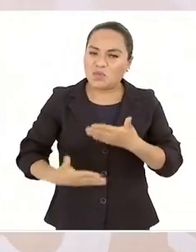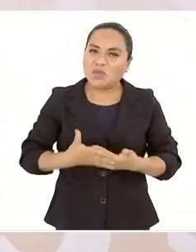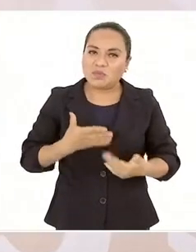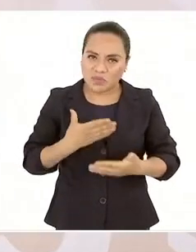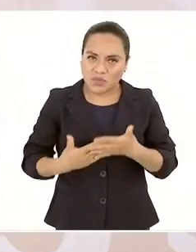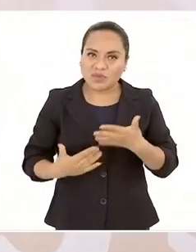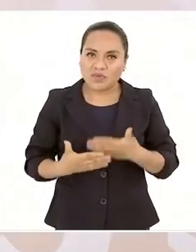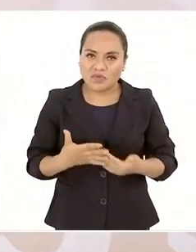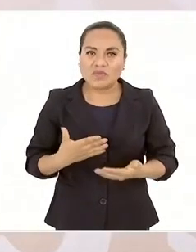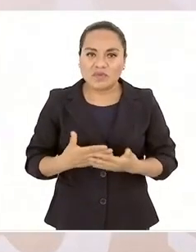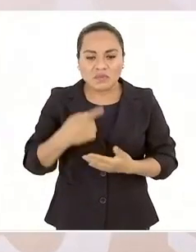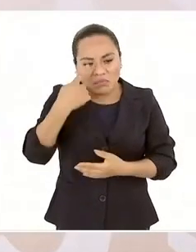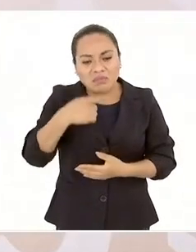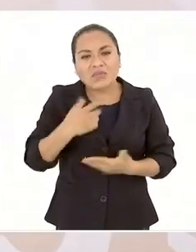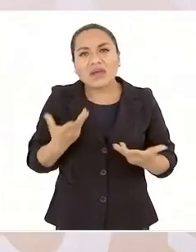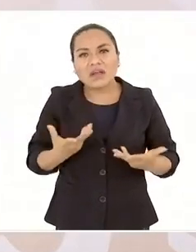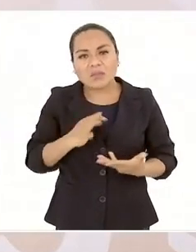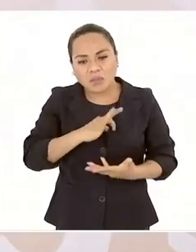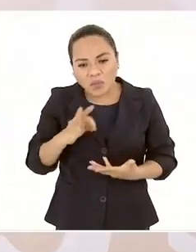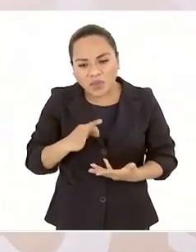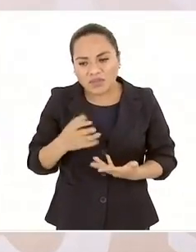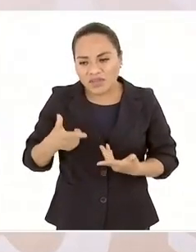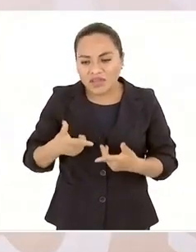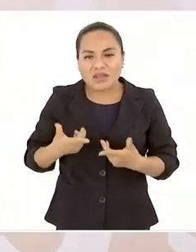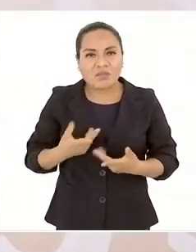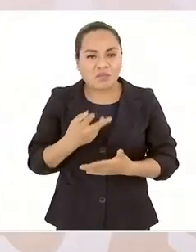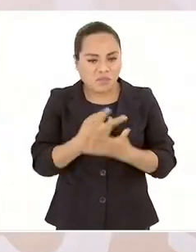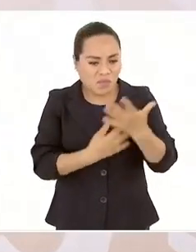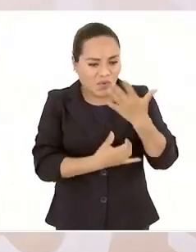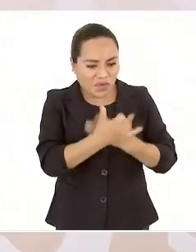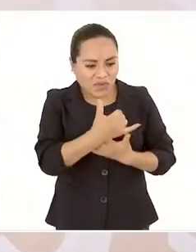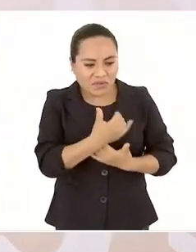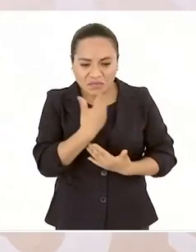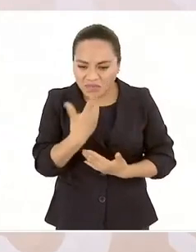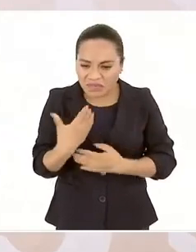hacer viable este proyecto